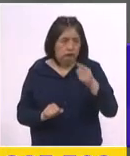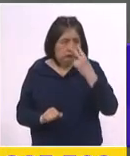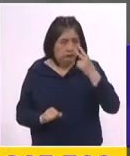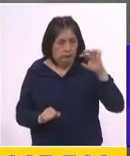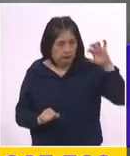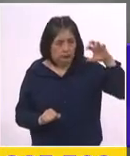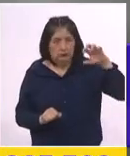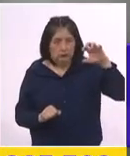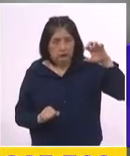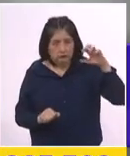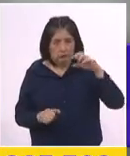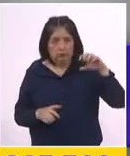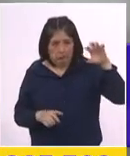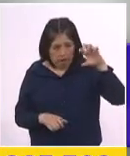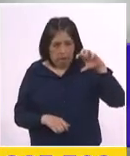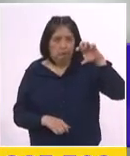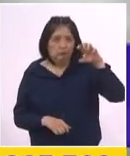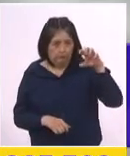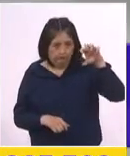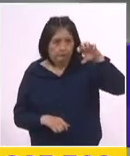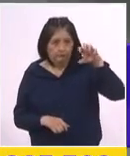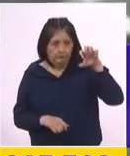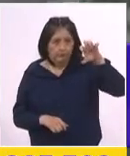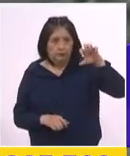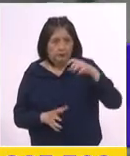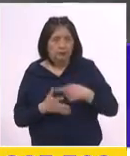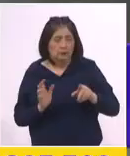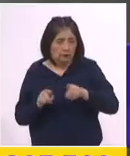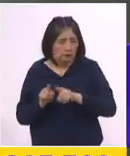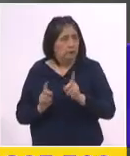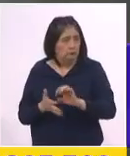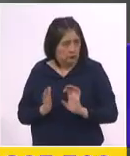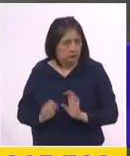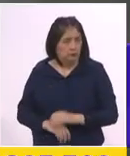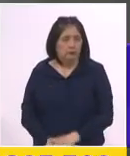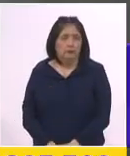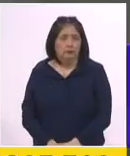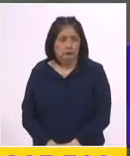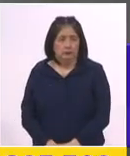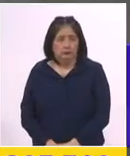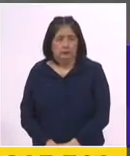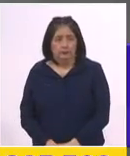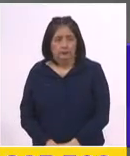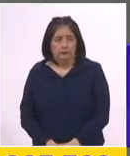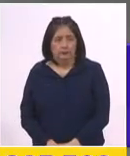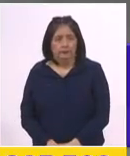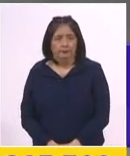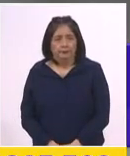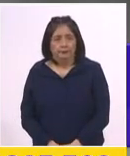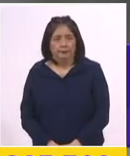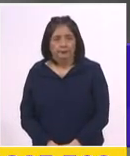cámaras de seguridad también eran afectadas por el movimiento telúrico durante varios segundos.